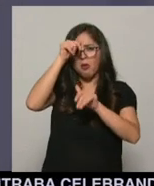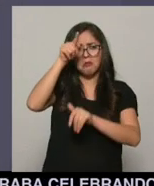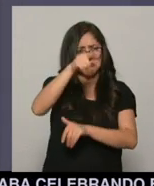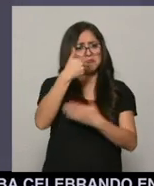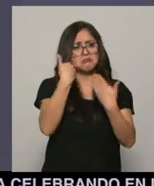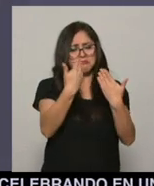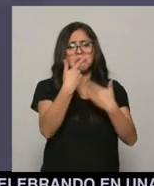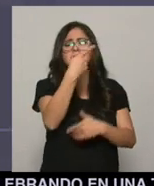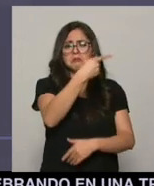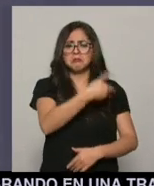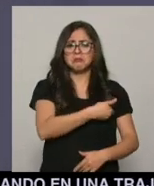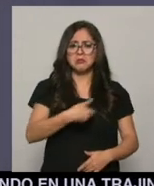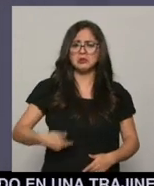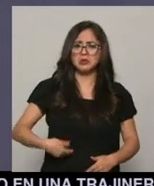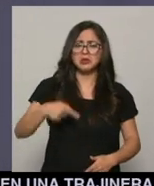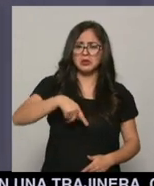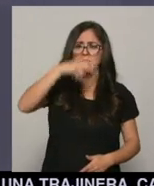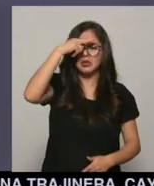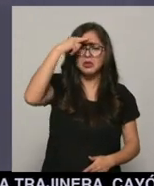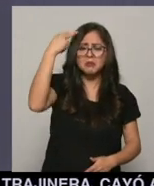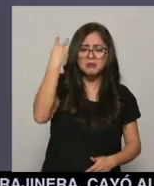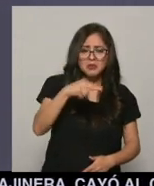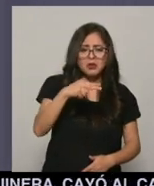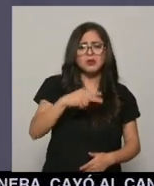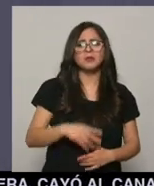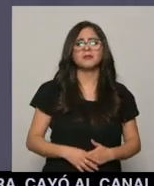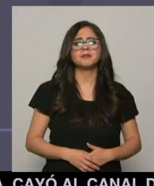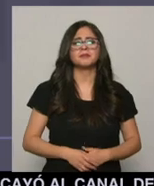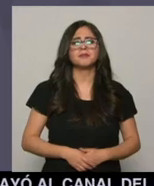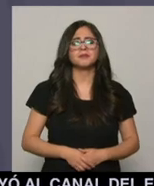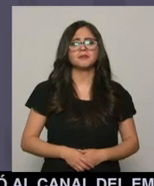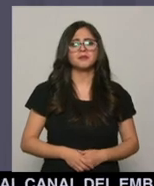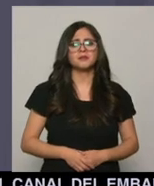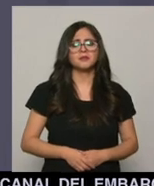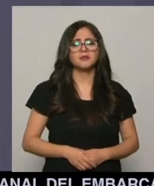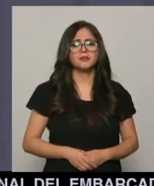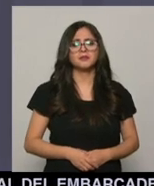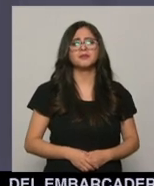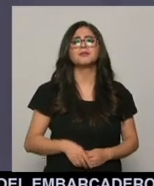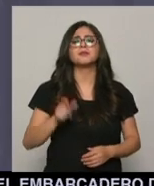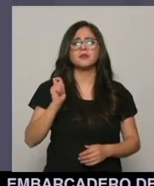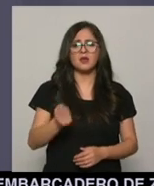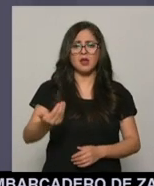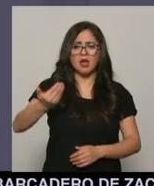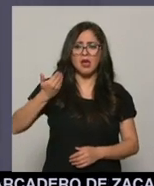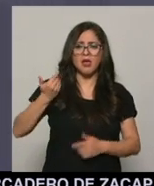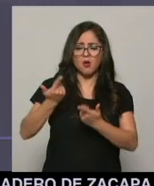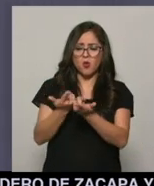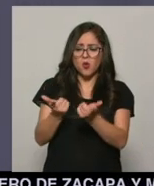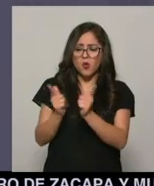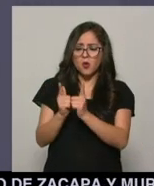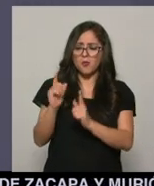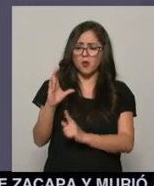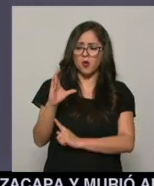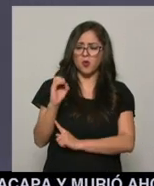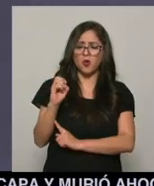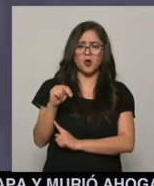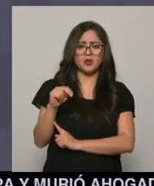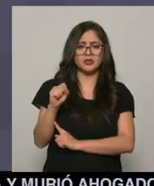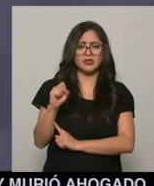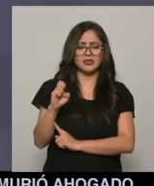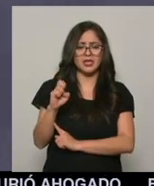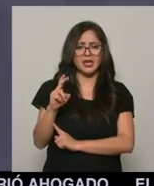que la reacción o lo que se denomina los conservadores están moralmente derrotados, porque